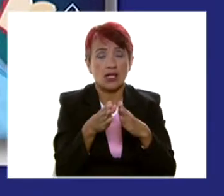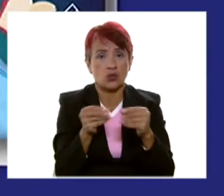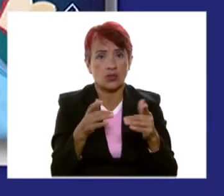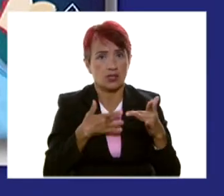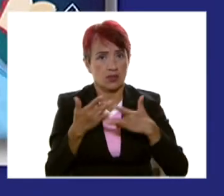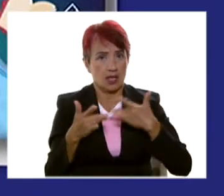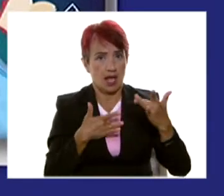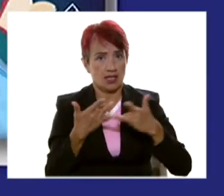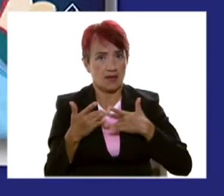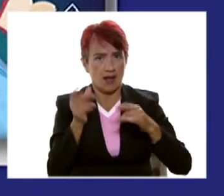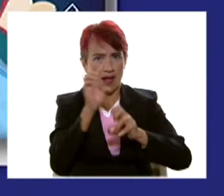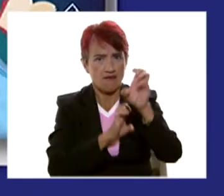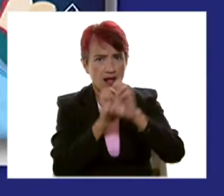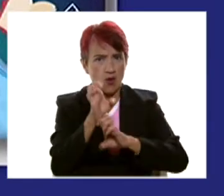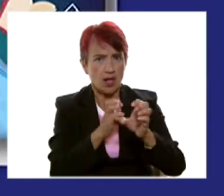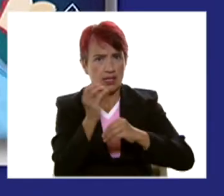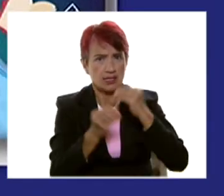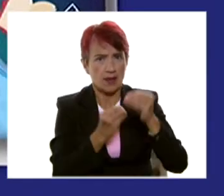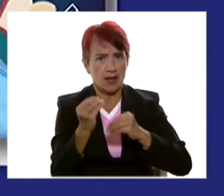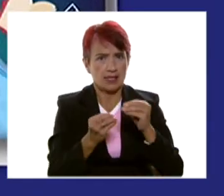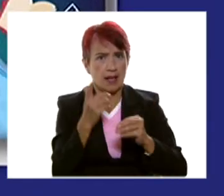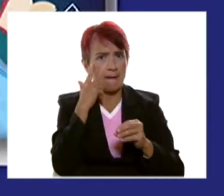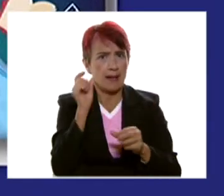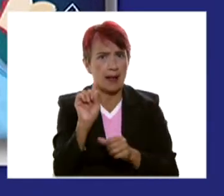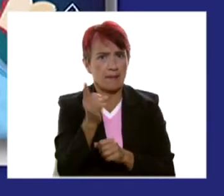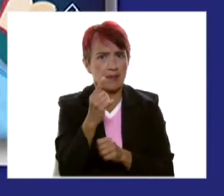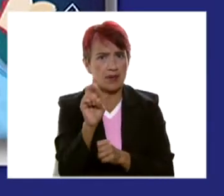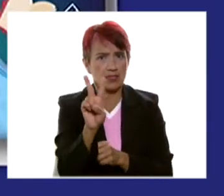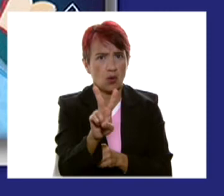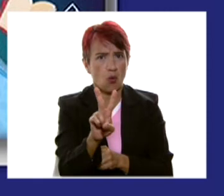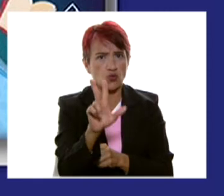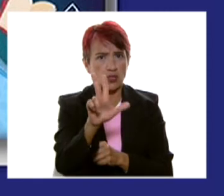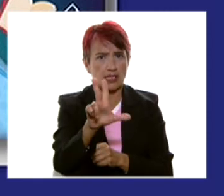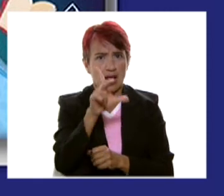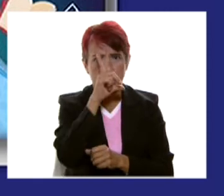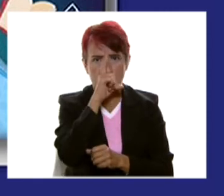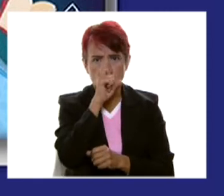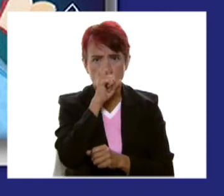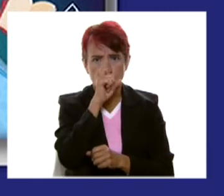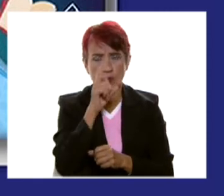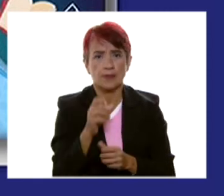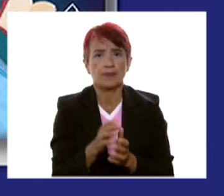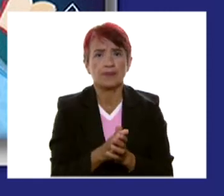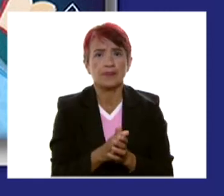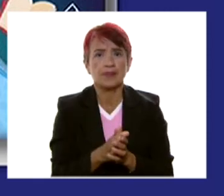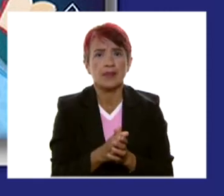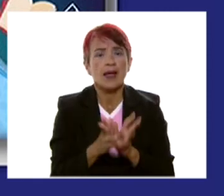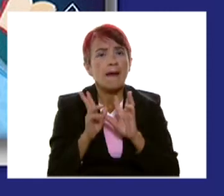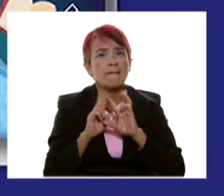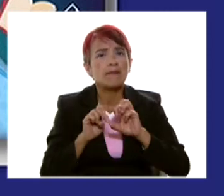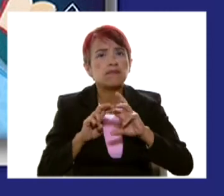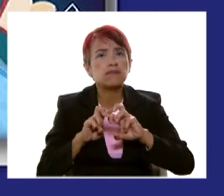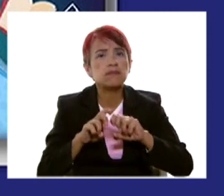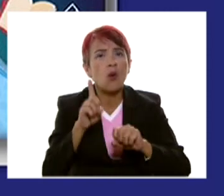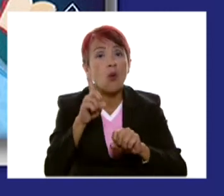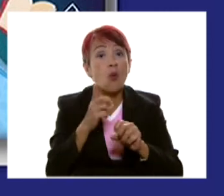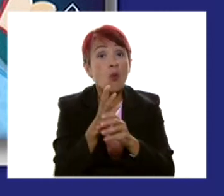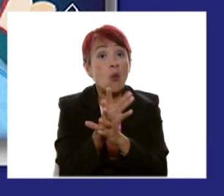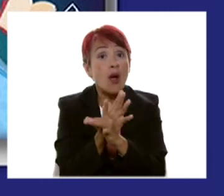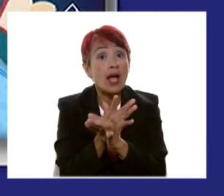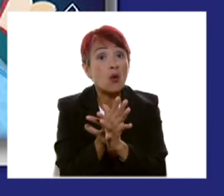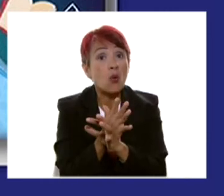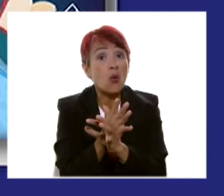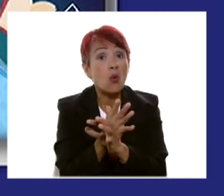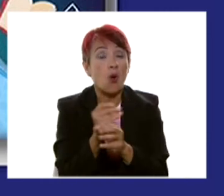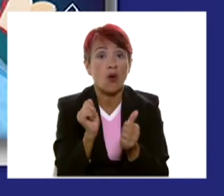actividad evaluativa se va a realizar para primero, segundo y tercer año? Van a investigar un juego